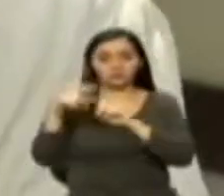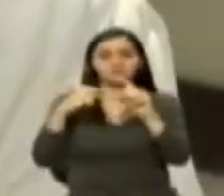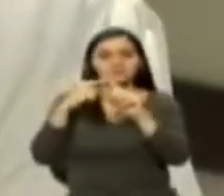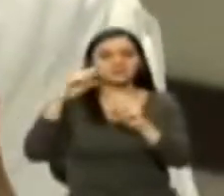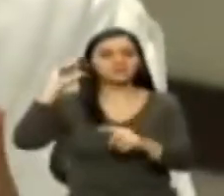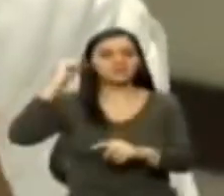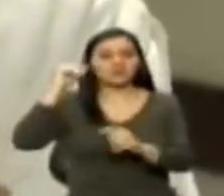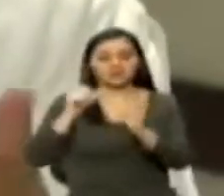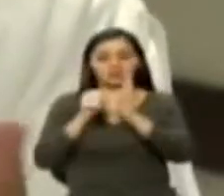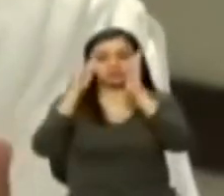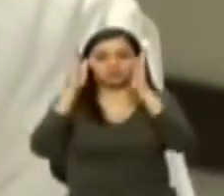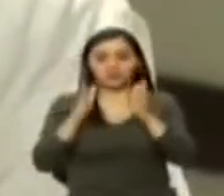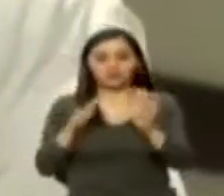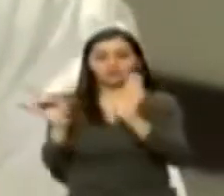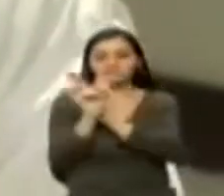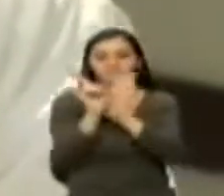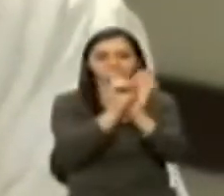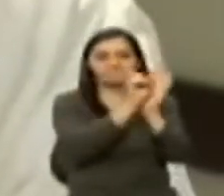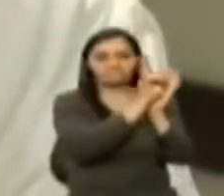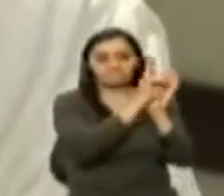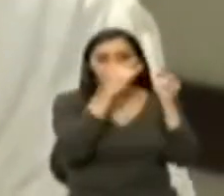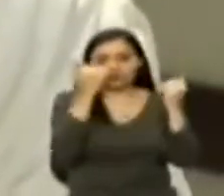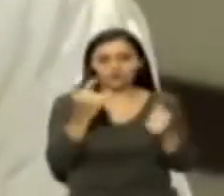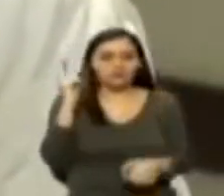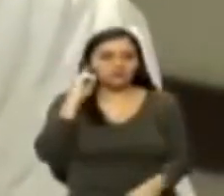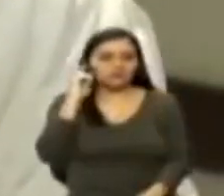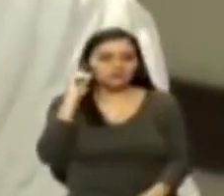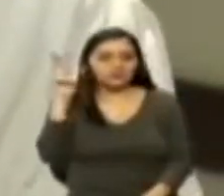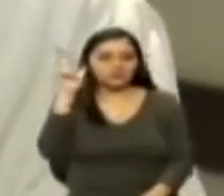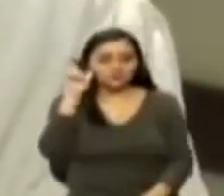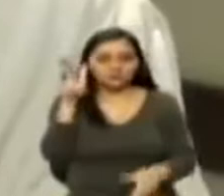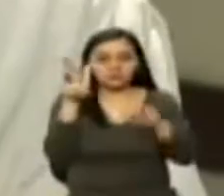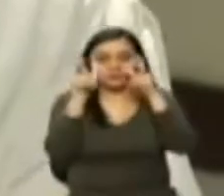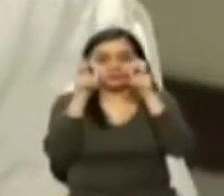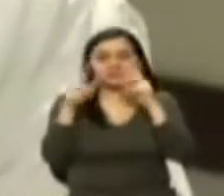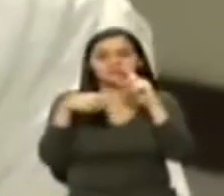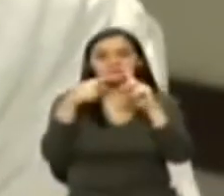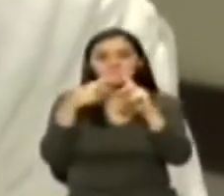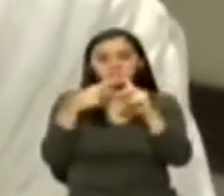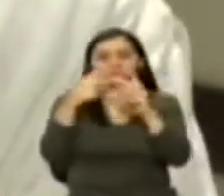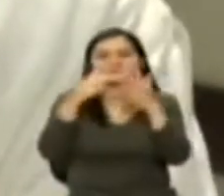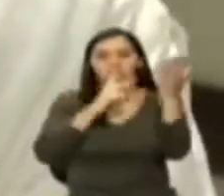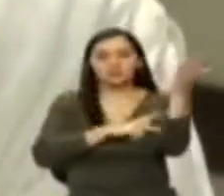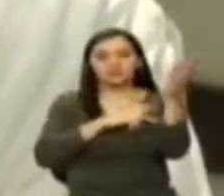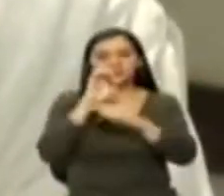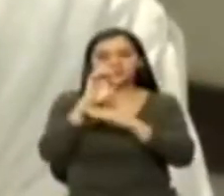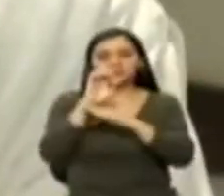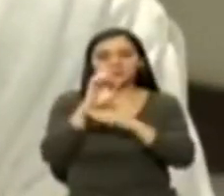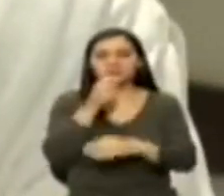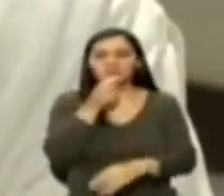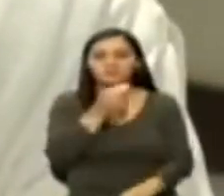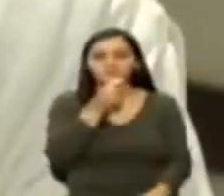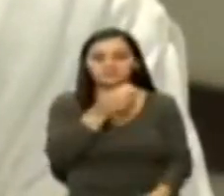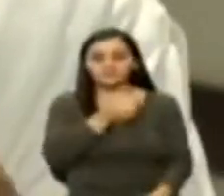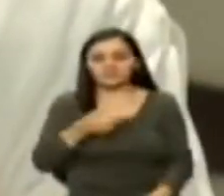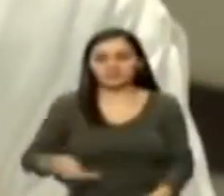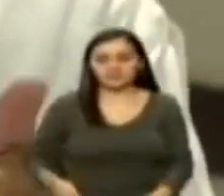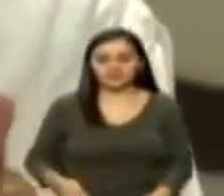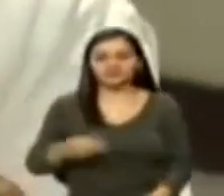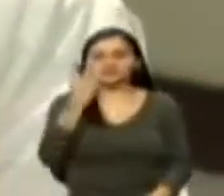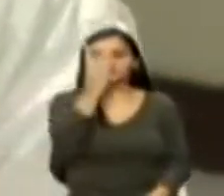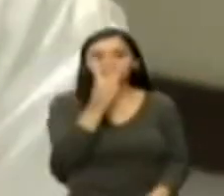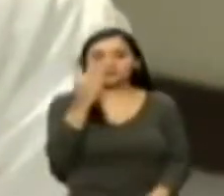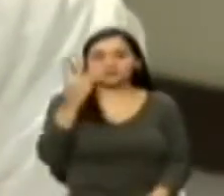están llevando a ustedes las incidencias de este programa. Asimismo, en el mundo nos están viendo a través de la internet en